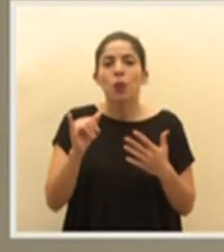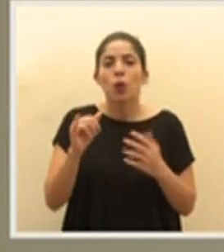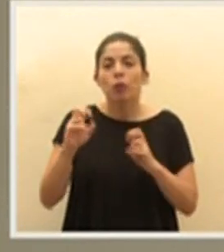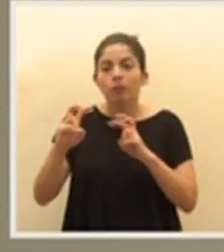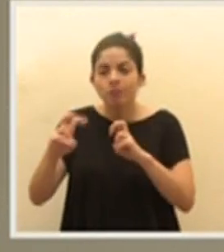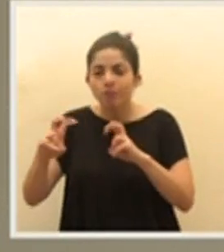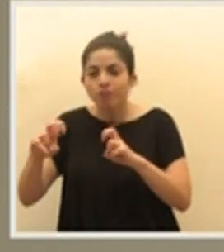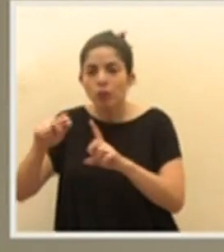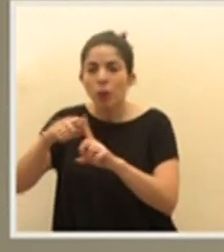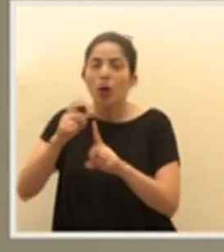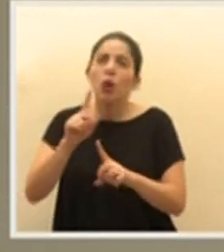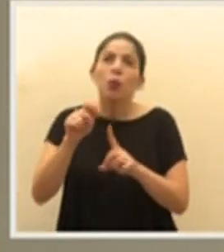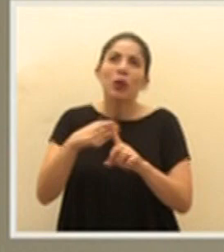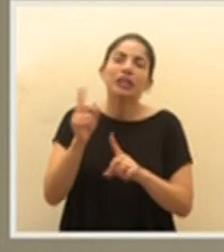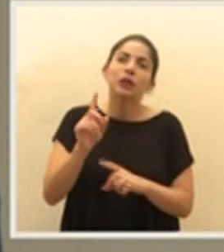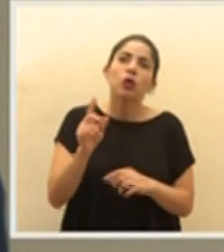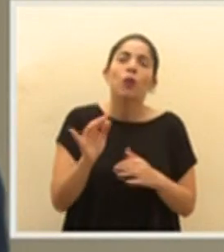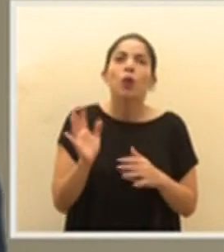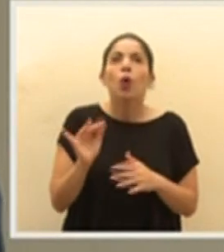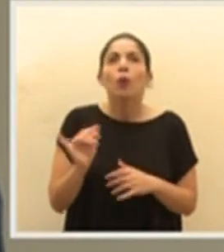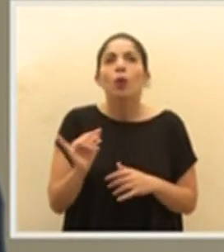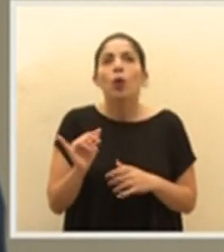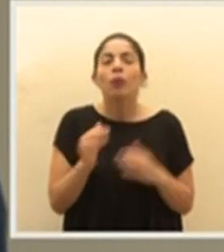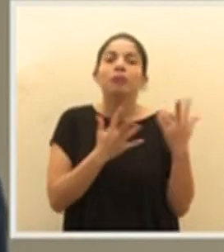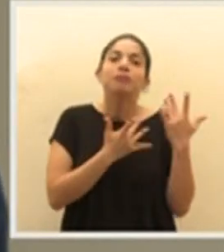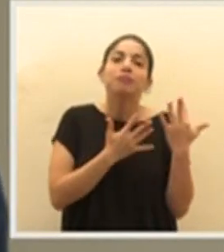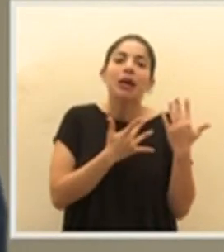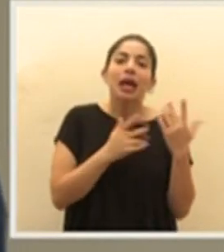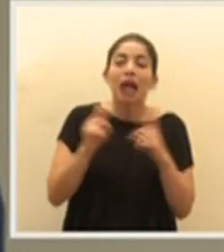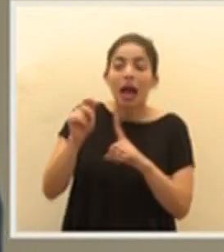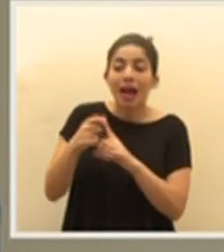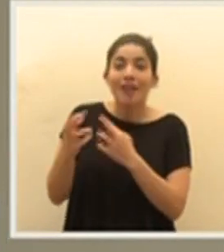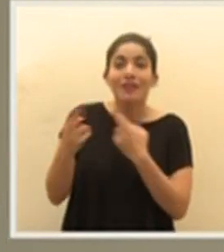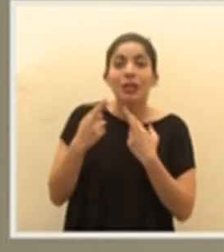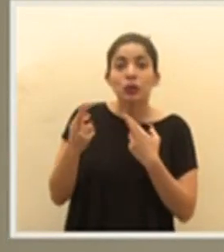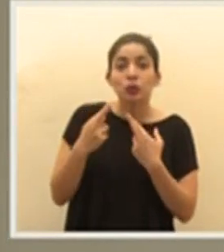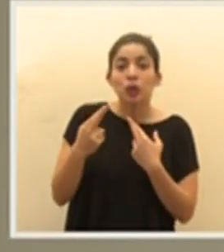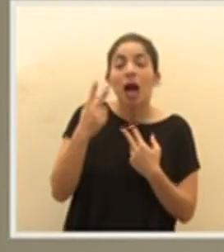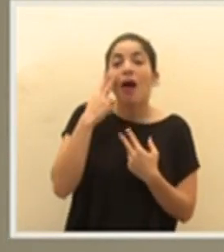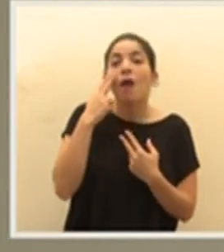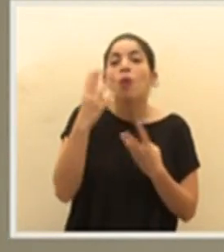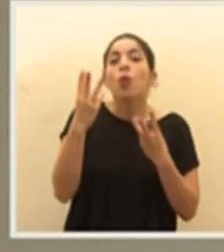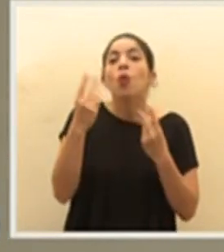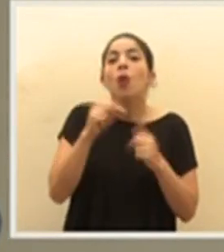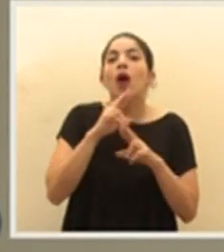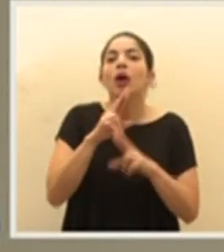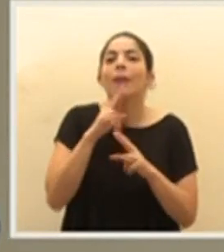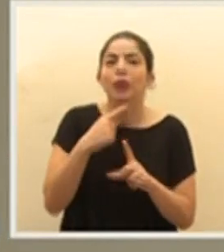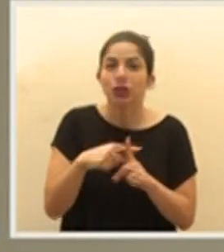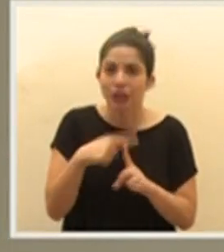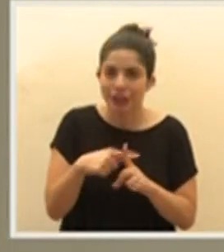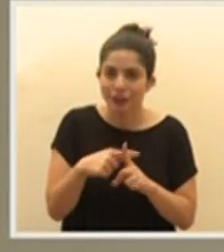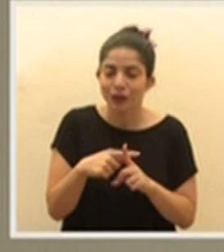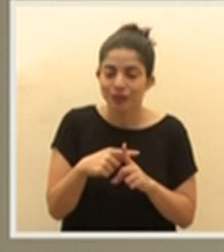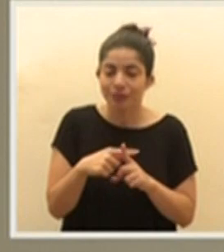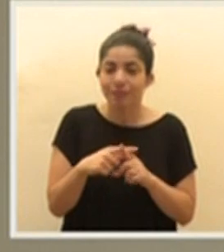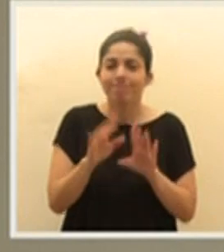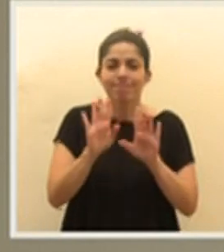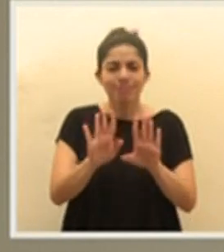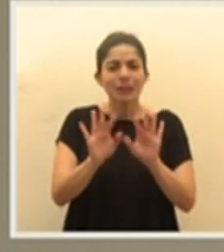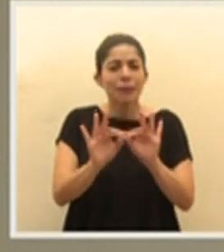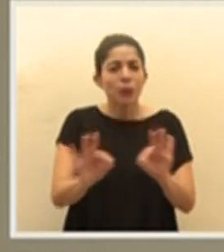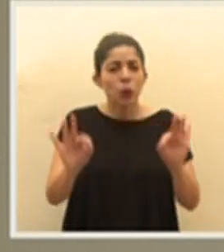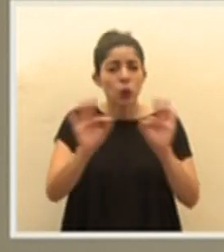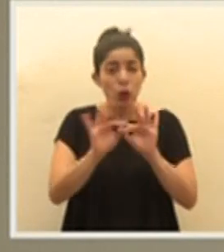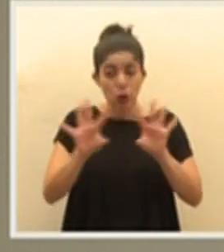muestreo y no de muestreo, sino de espera de resultados para ver cuántos salen positivos. Lo importante es que todos